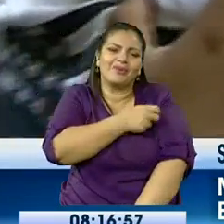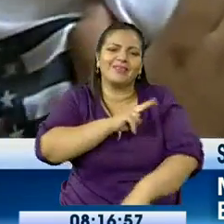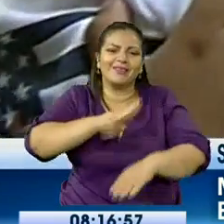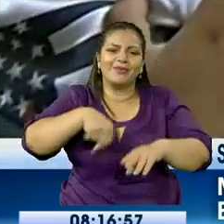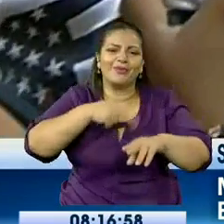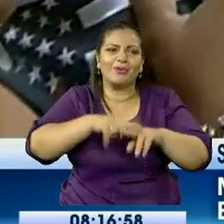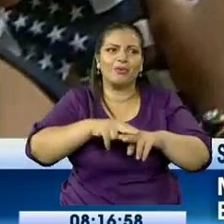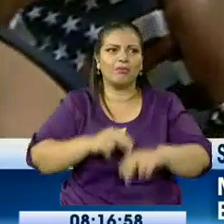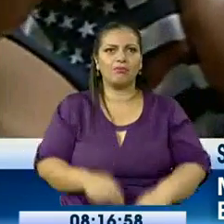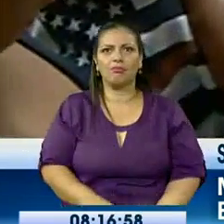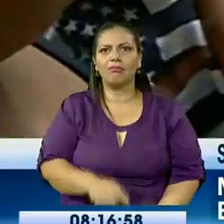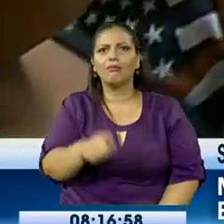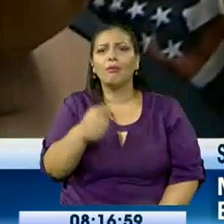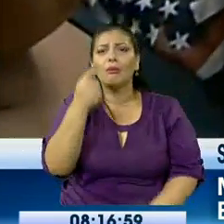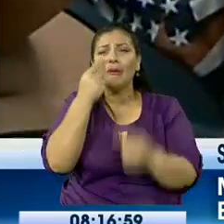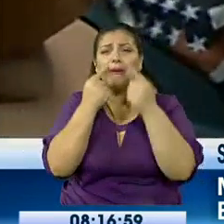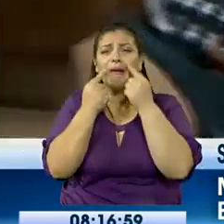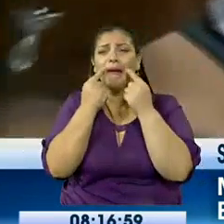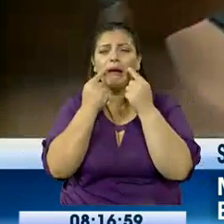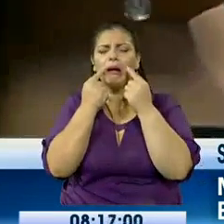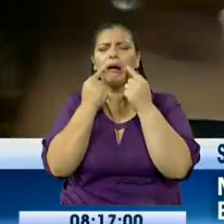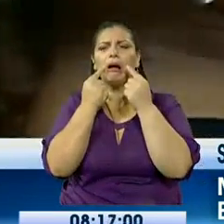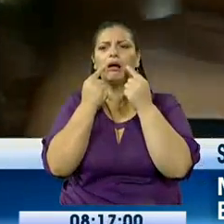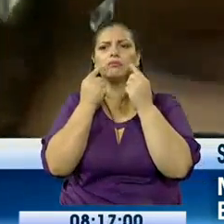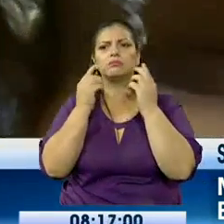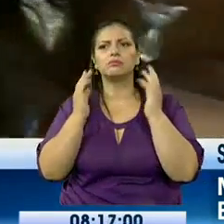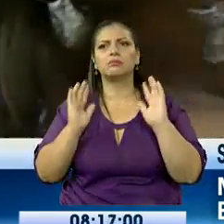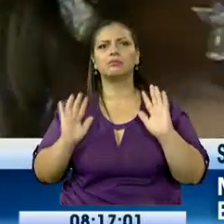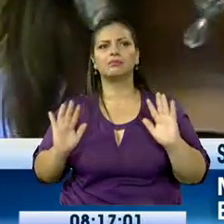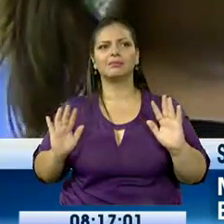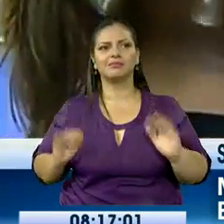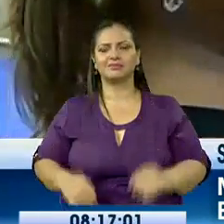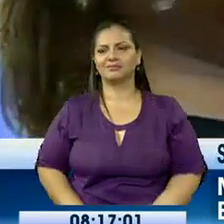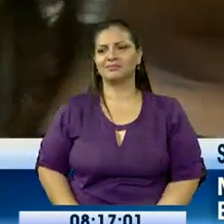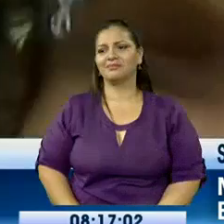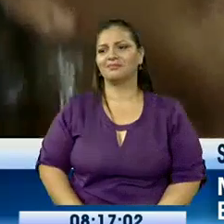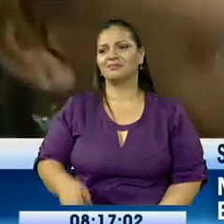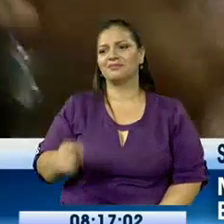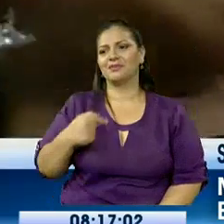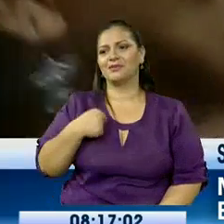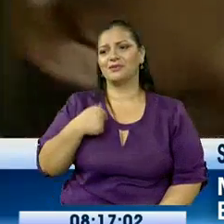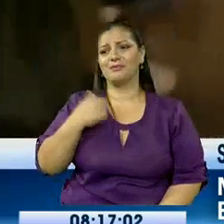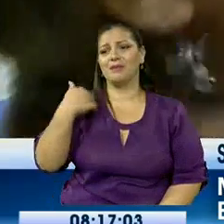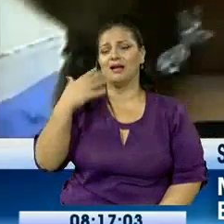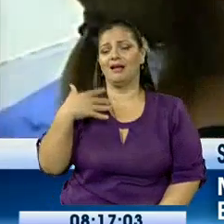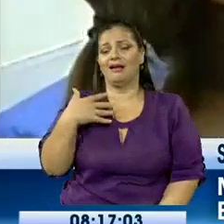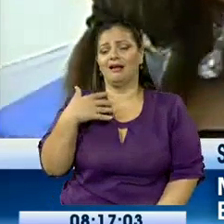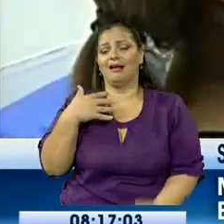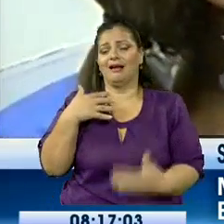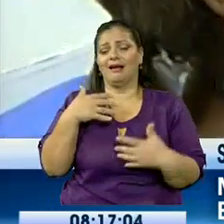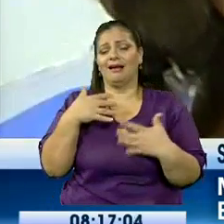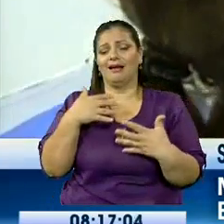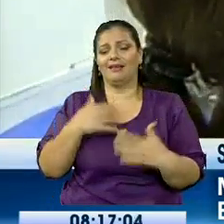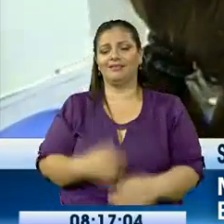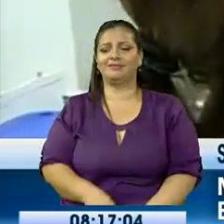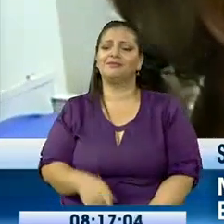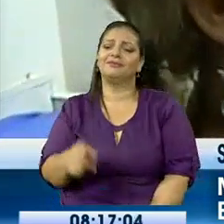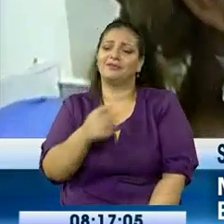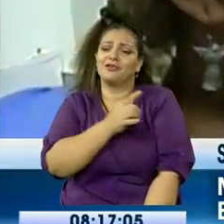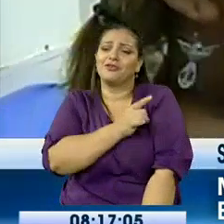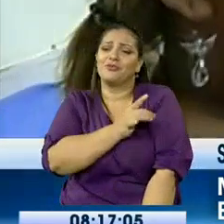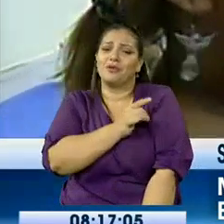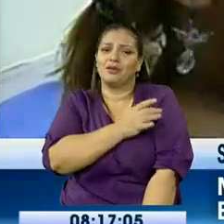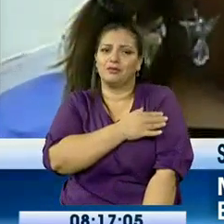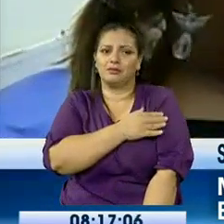Bien valiente el niño, ¿lloró poco? Más nervioso estoy yo que el bebé, es por lo que le duele. ¿Es su